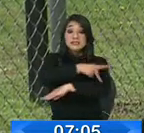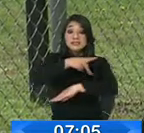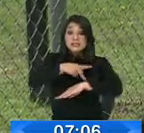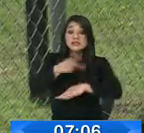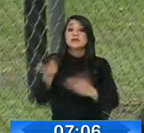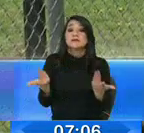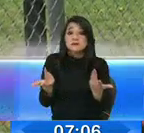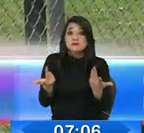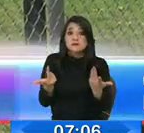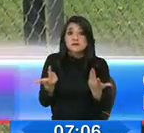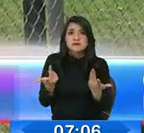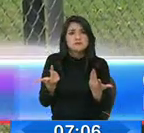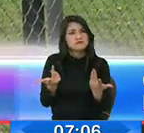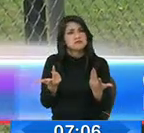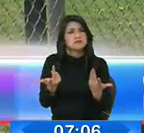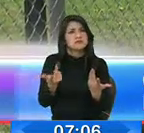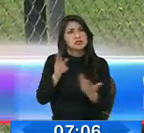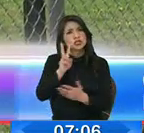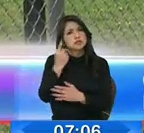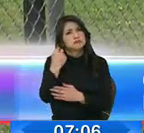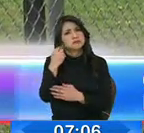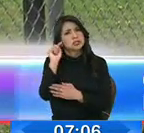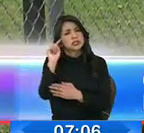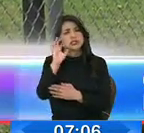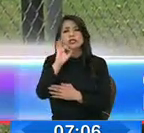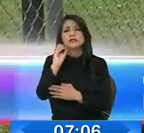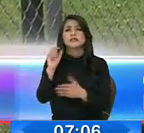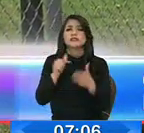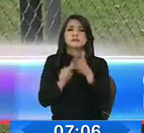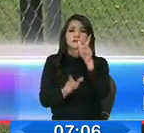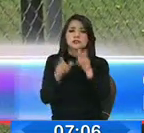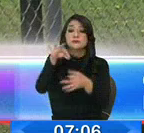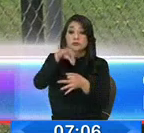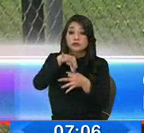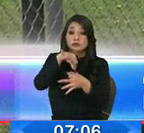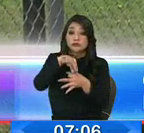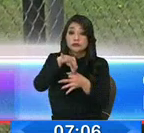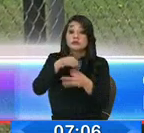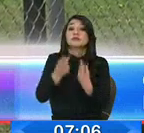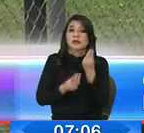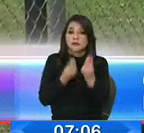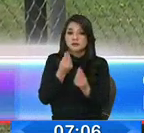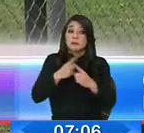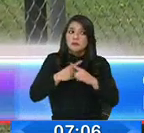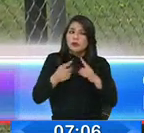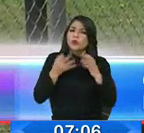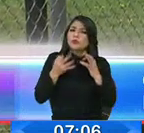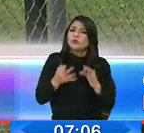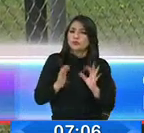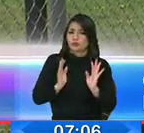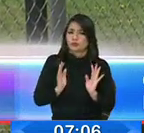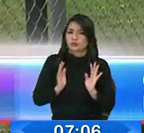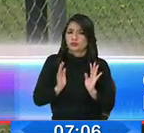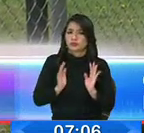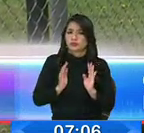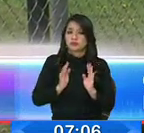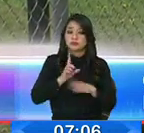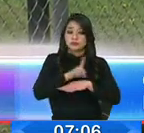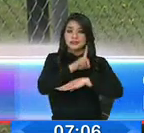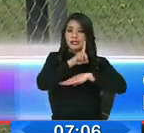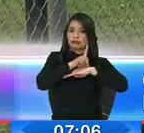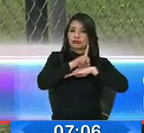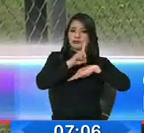tiene no más allá de 2.900.000 votantes. Pero curiosamente, la Dirección Jurídica y